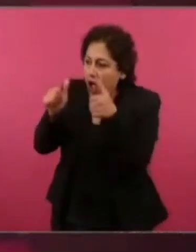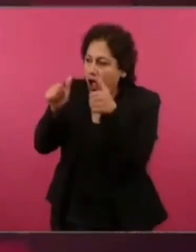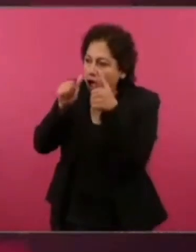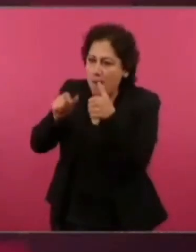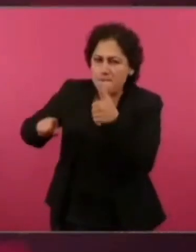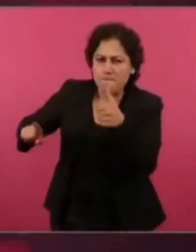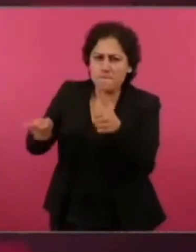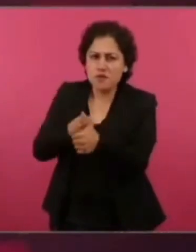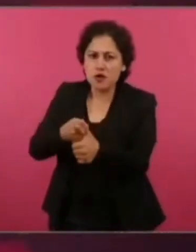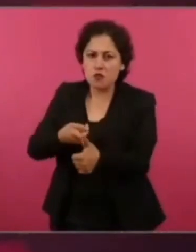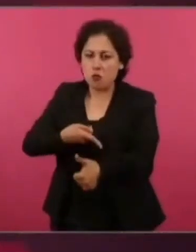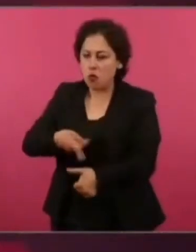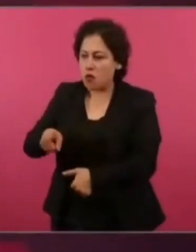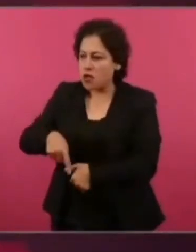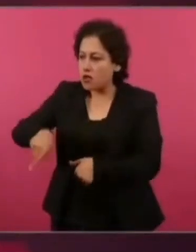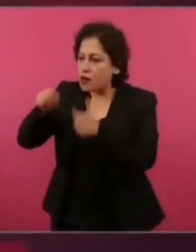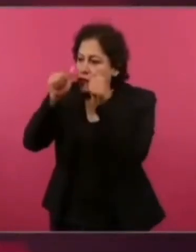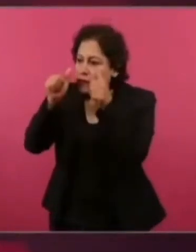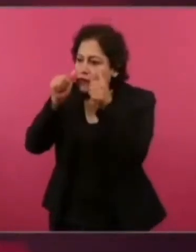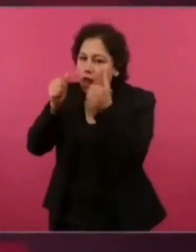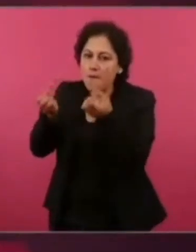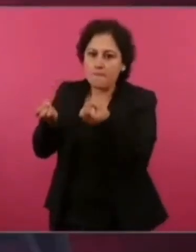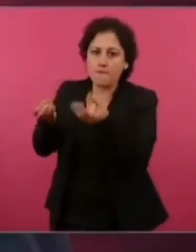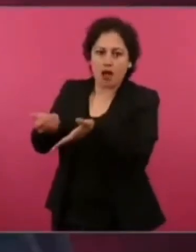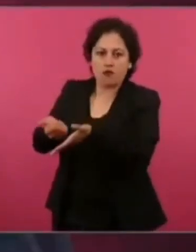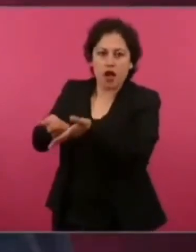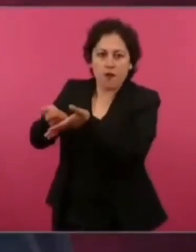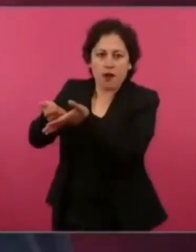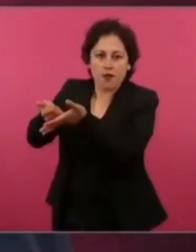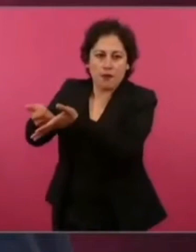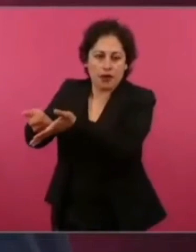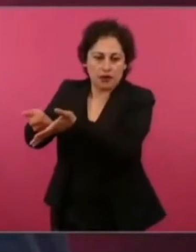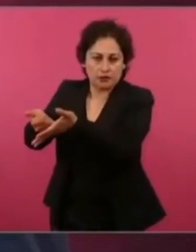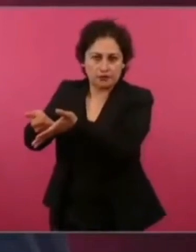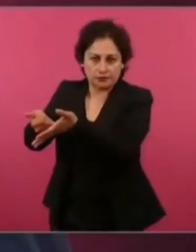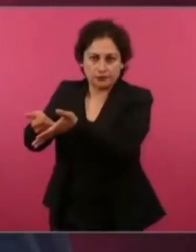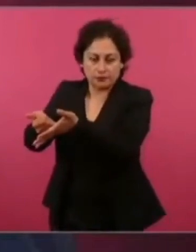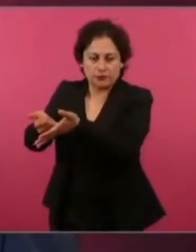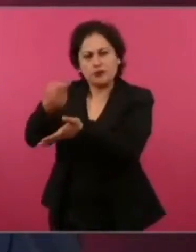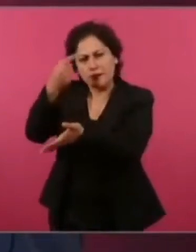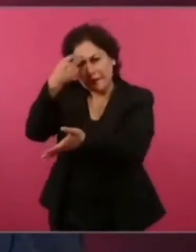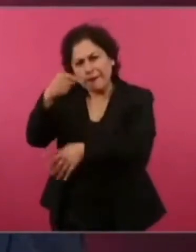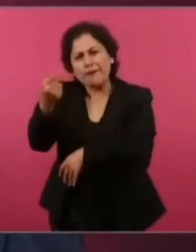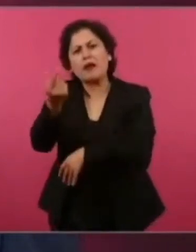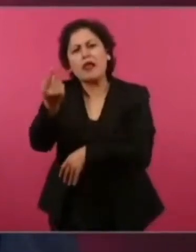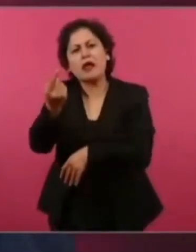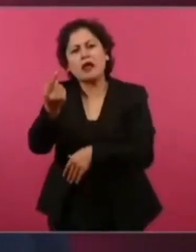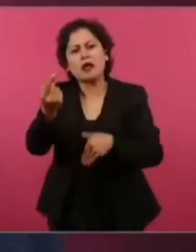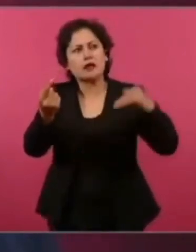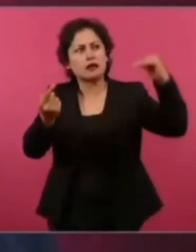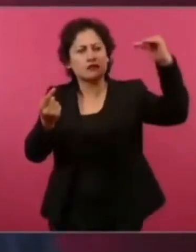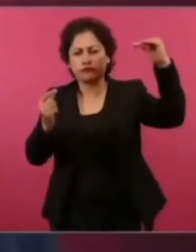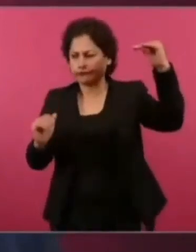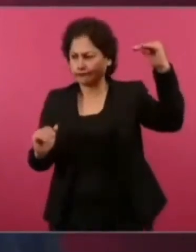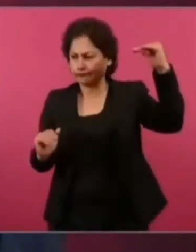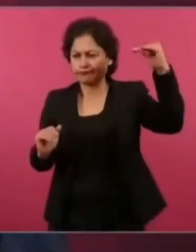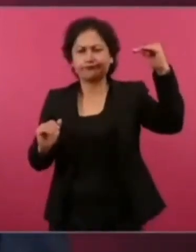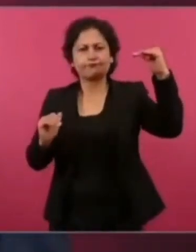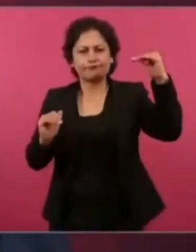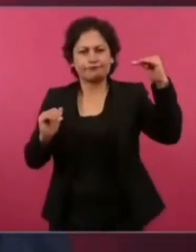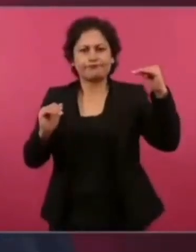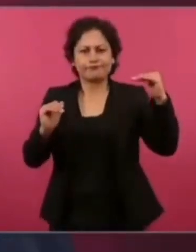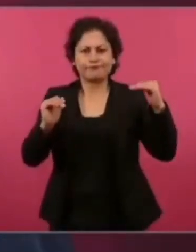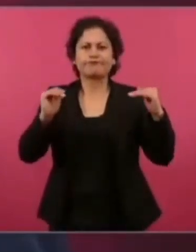únicamente, sino darle a los de abajo para reactivar la economía, para